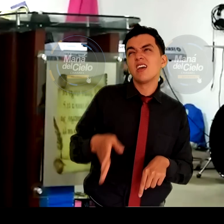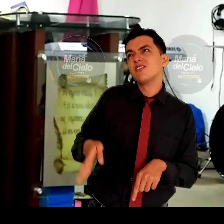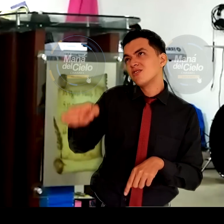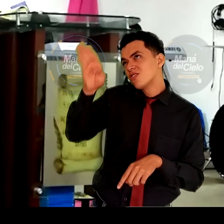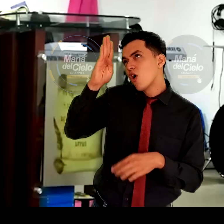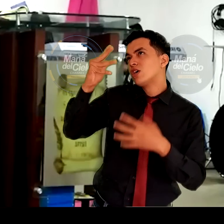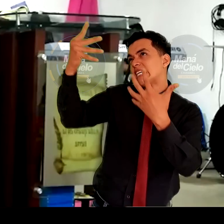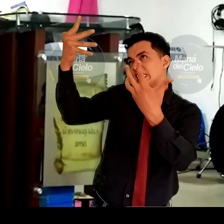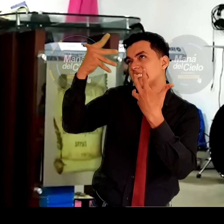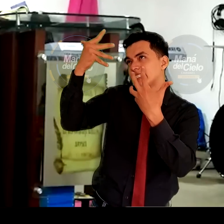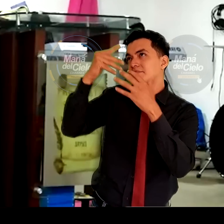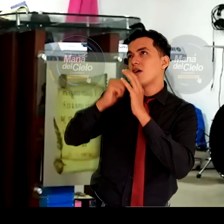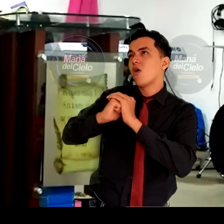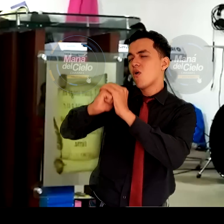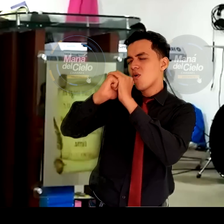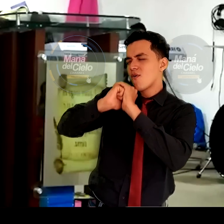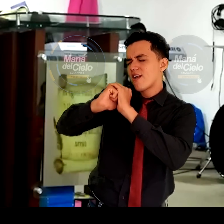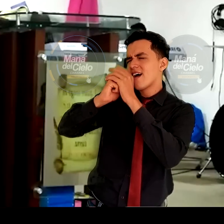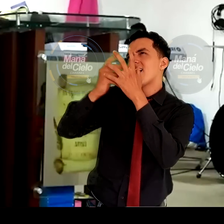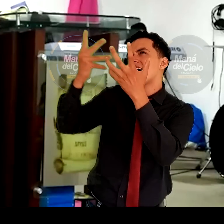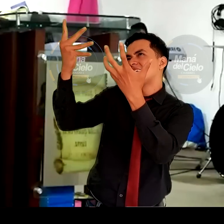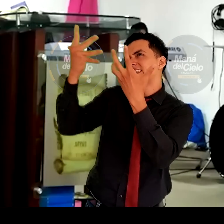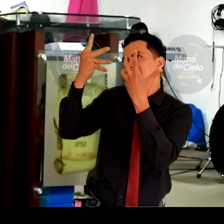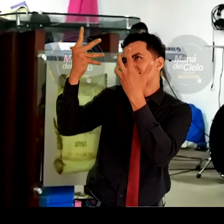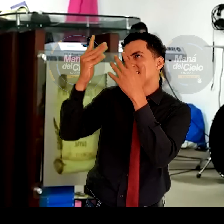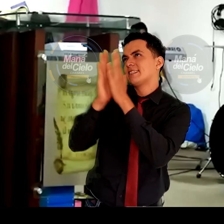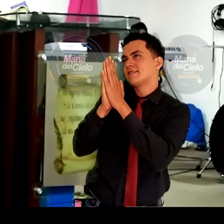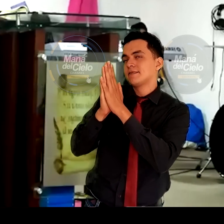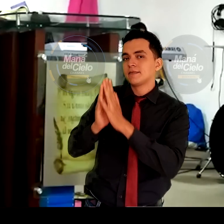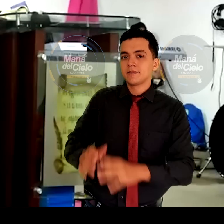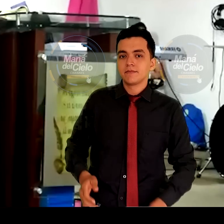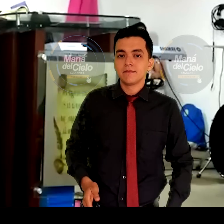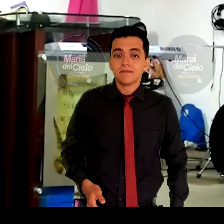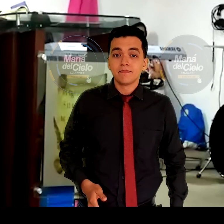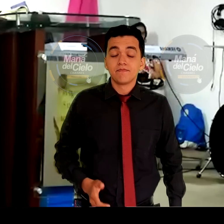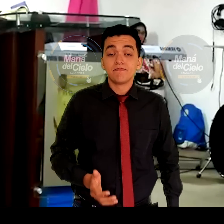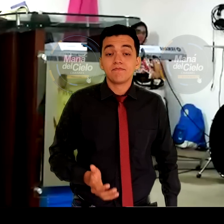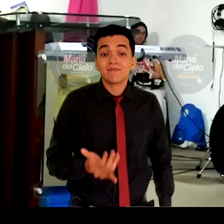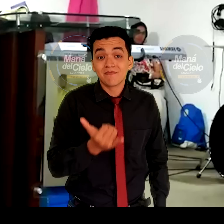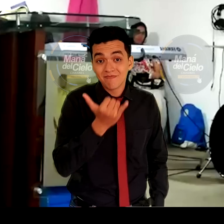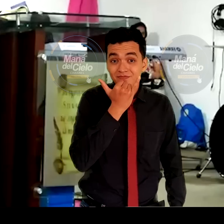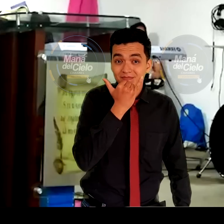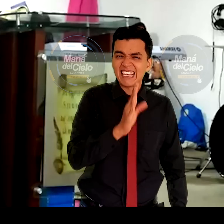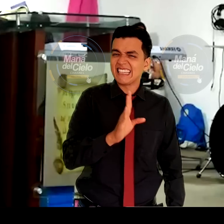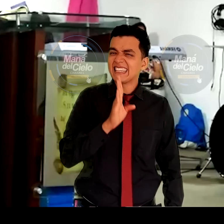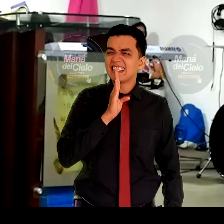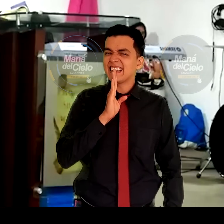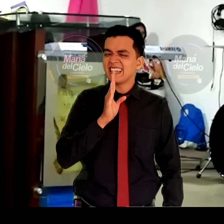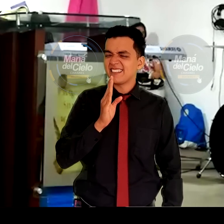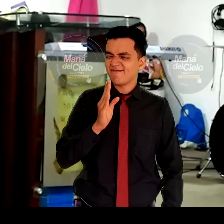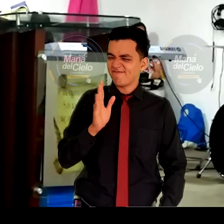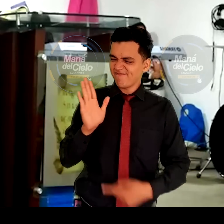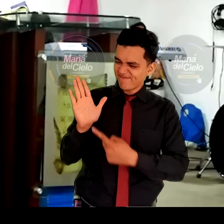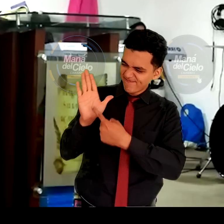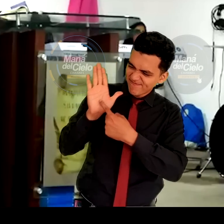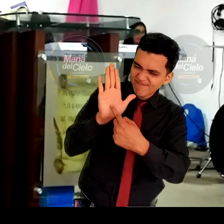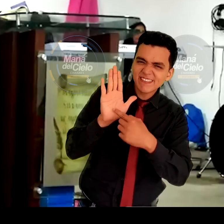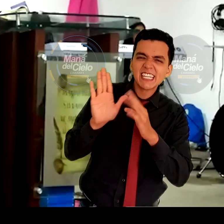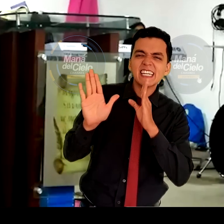enséñame a orar bien. Un día los discípulos dicen que Jesús estaba orando. El maestro de oración se llama Jesús. Usted